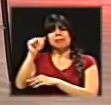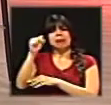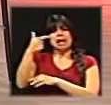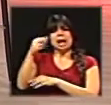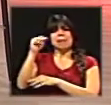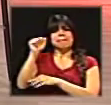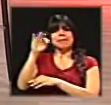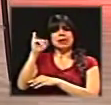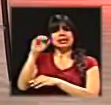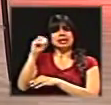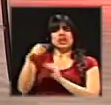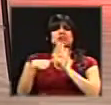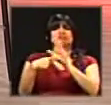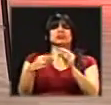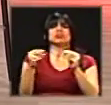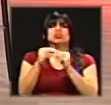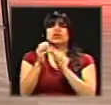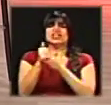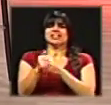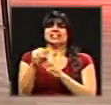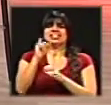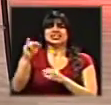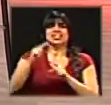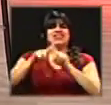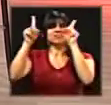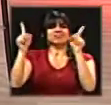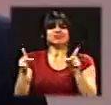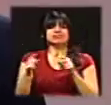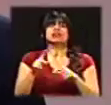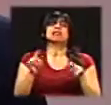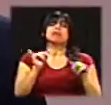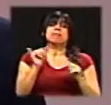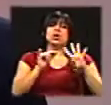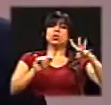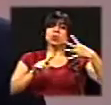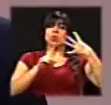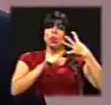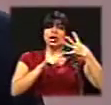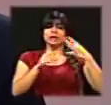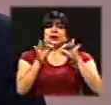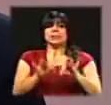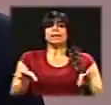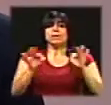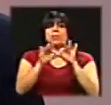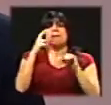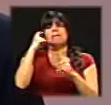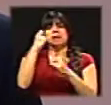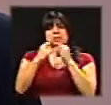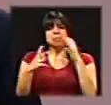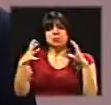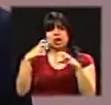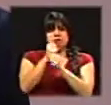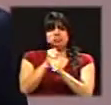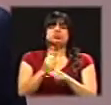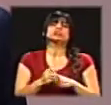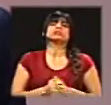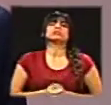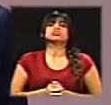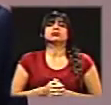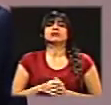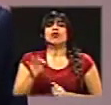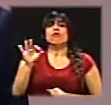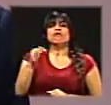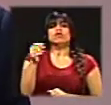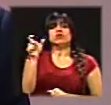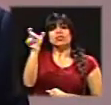que había sido hasta una ahora renovación. Un líder de izquierda. Y yo diría que en cuarto lugar, importante, tal vez para terminar de configurarlo, es que fue